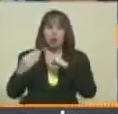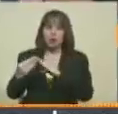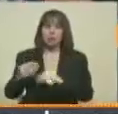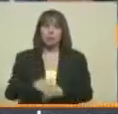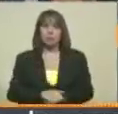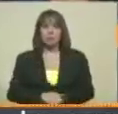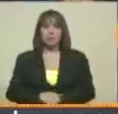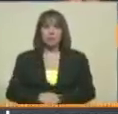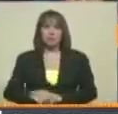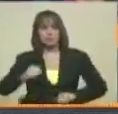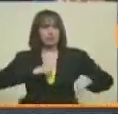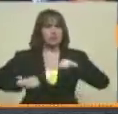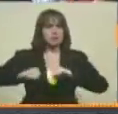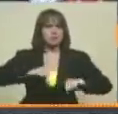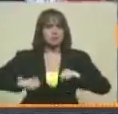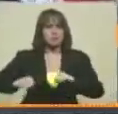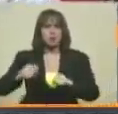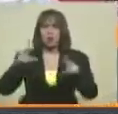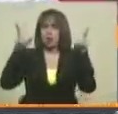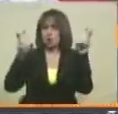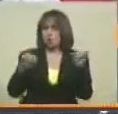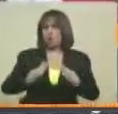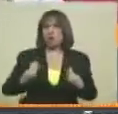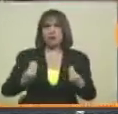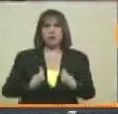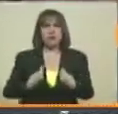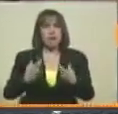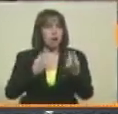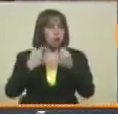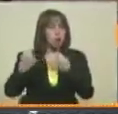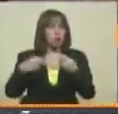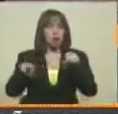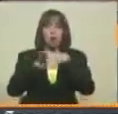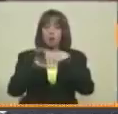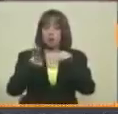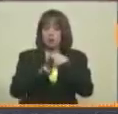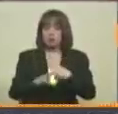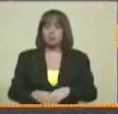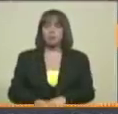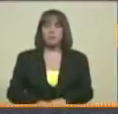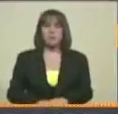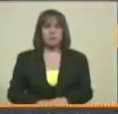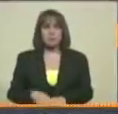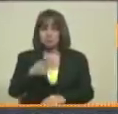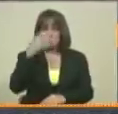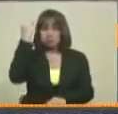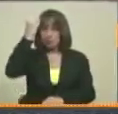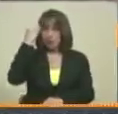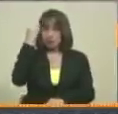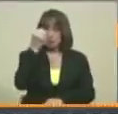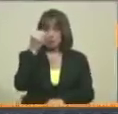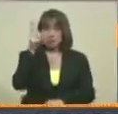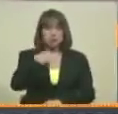dinamizar una nueva vida económica con nuestra criptomoneda. ¿Qué les parece?